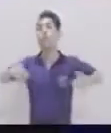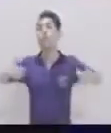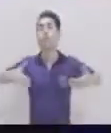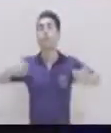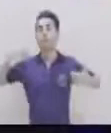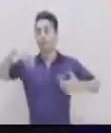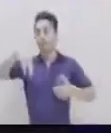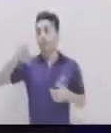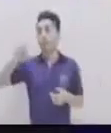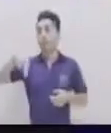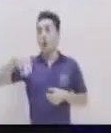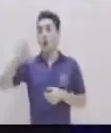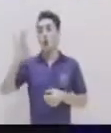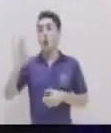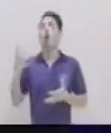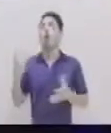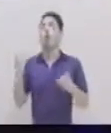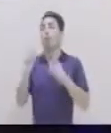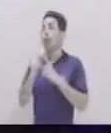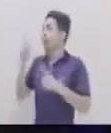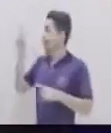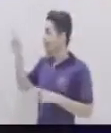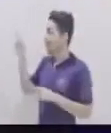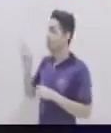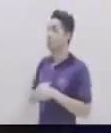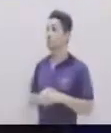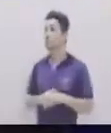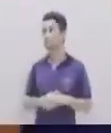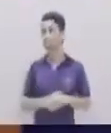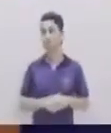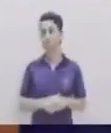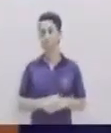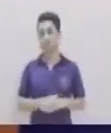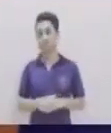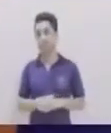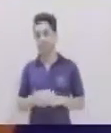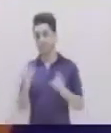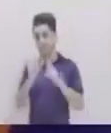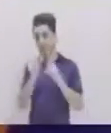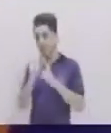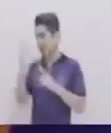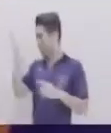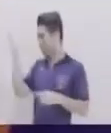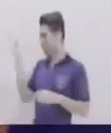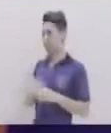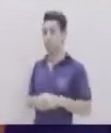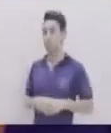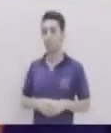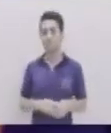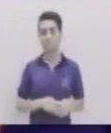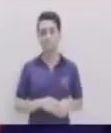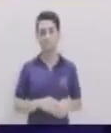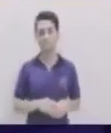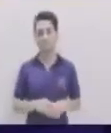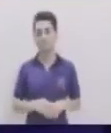Mono en xinca le decimos hiru. Repiten después de mí. Hiru.